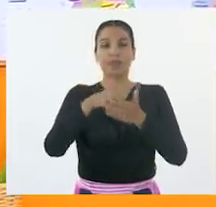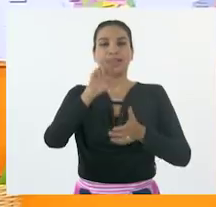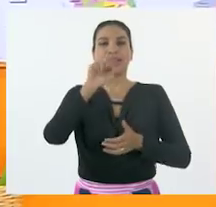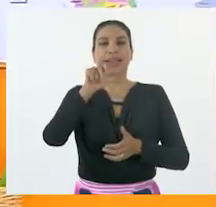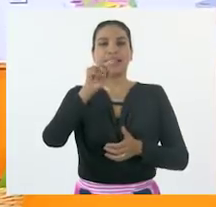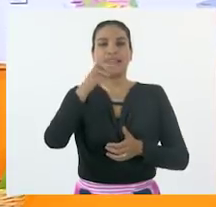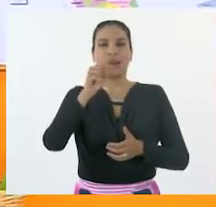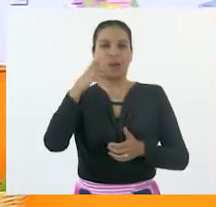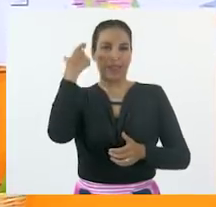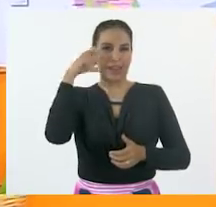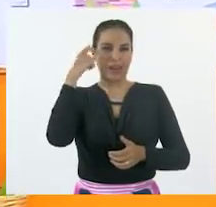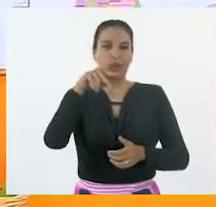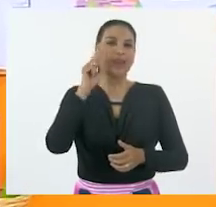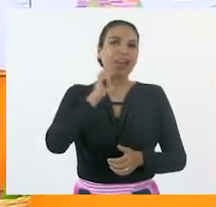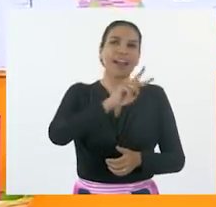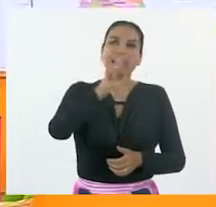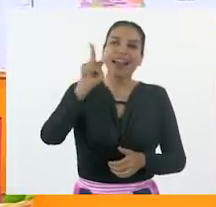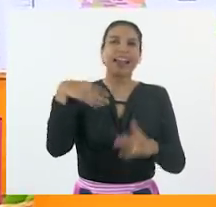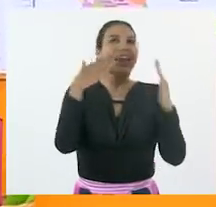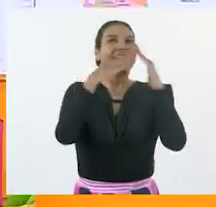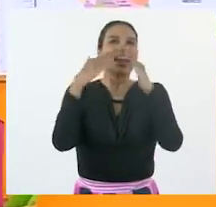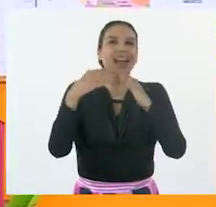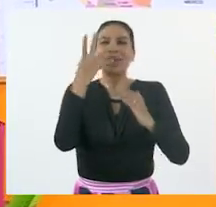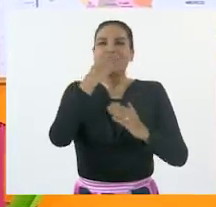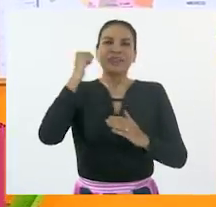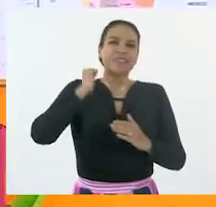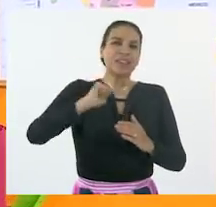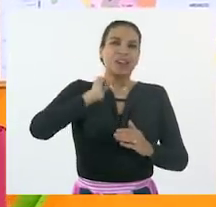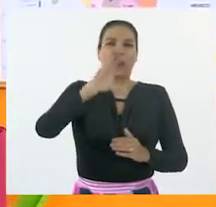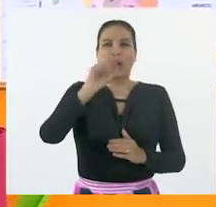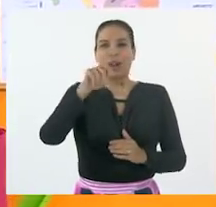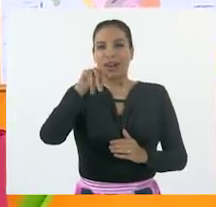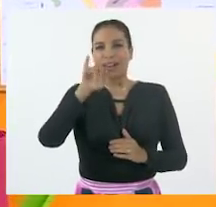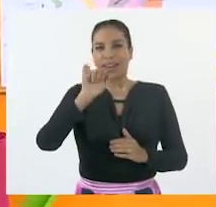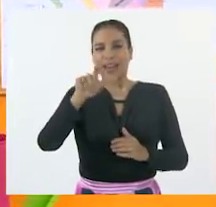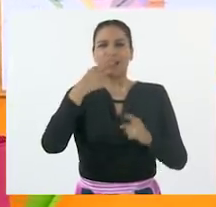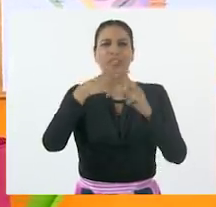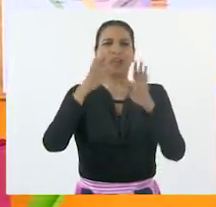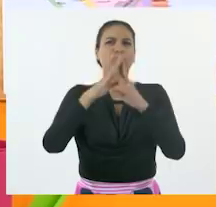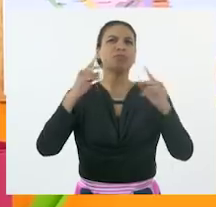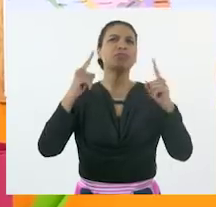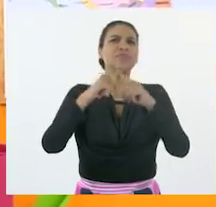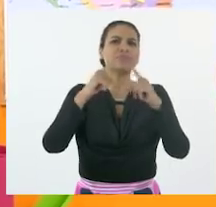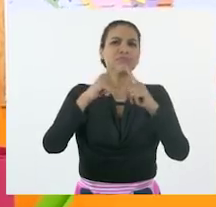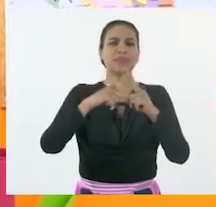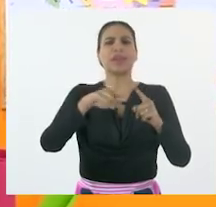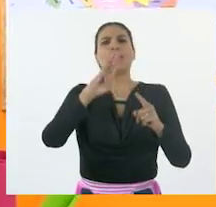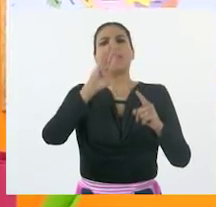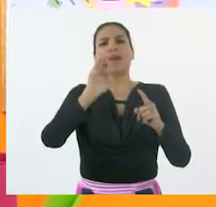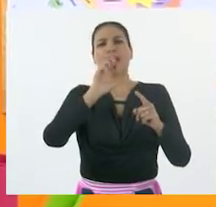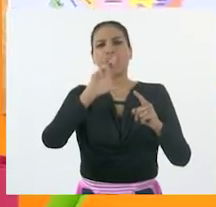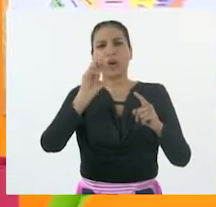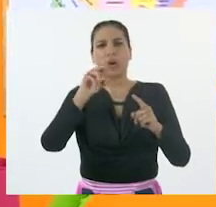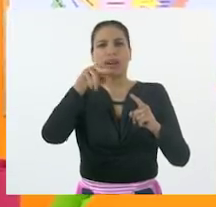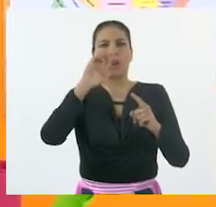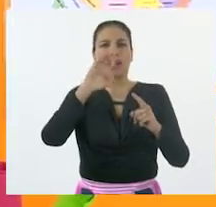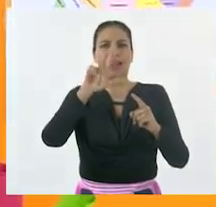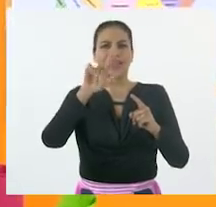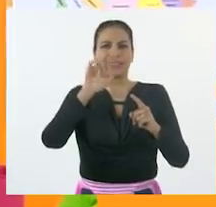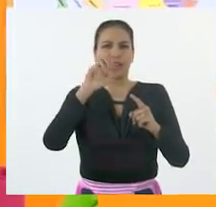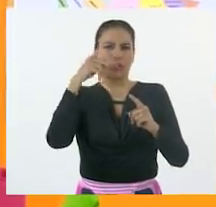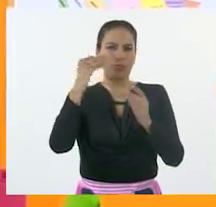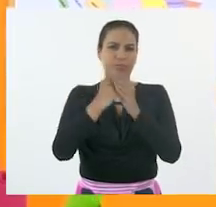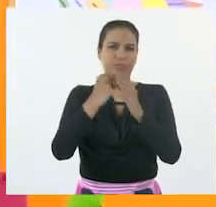de Querétaro podrán apreciar casas de estilo colonial, así como templos barrocos y neoclásicos. Su centro histórico